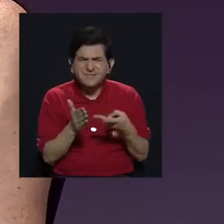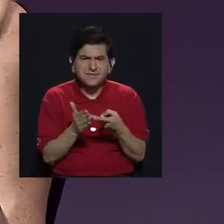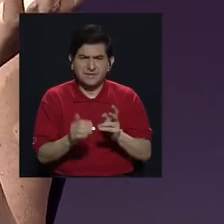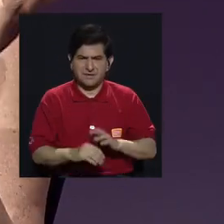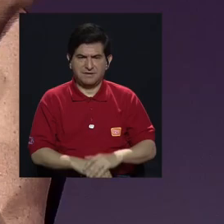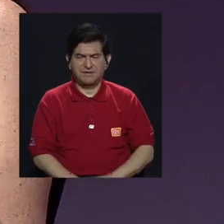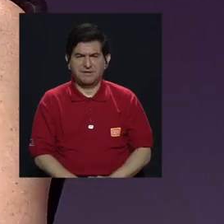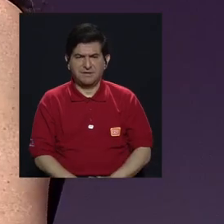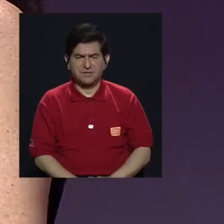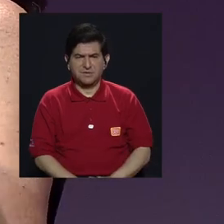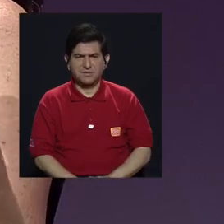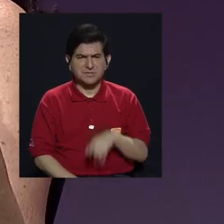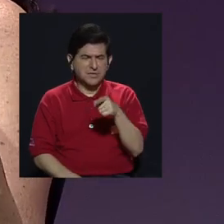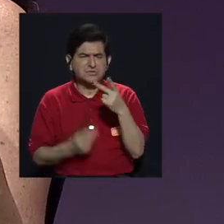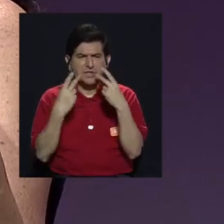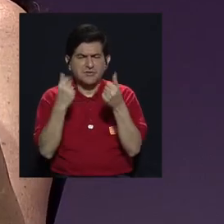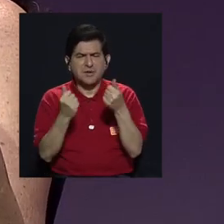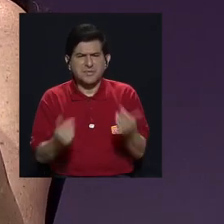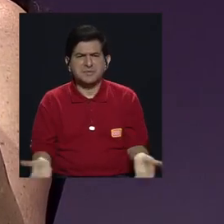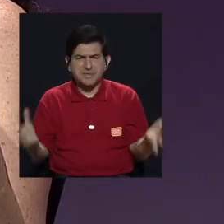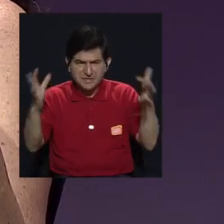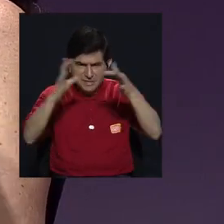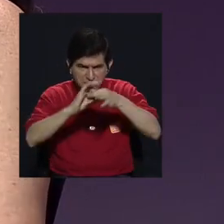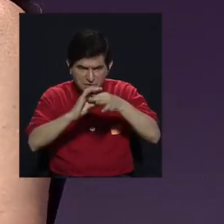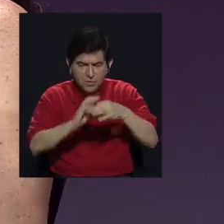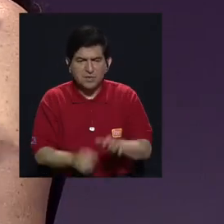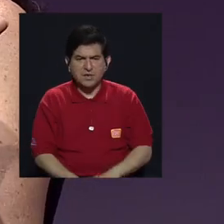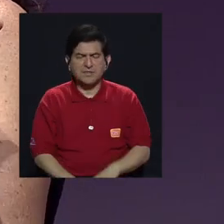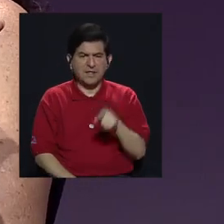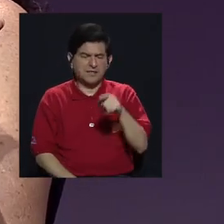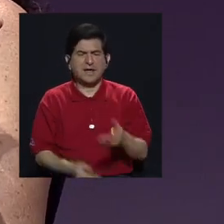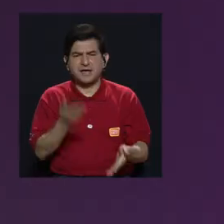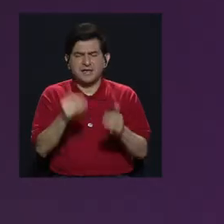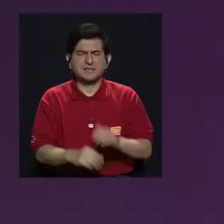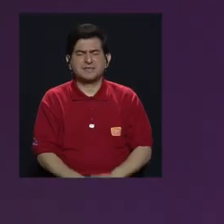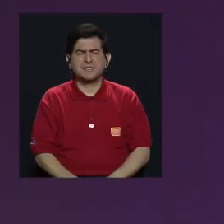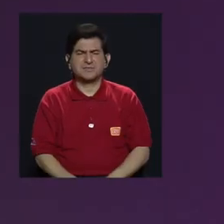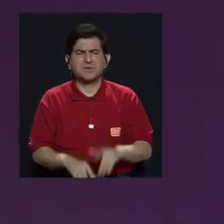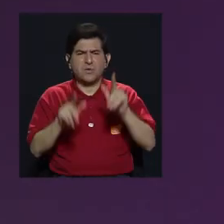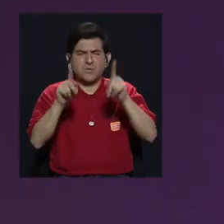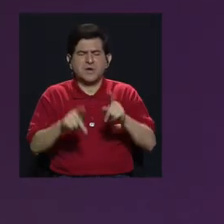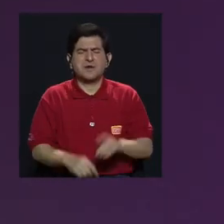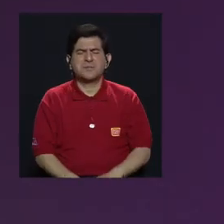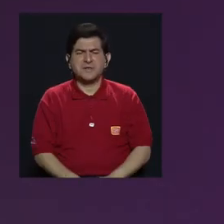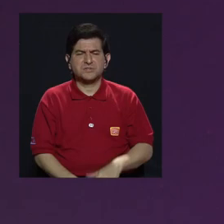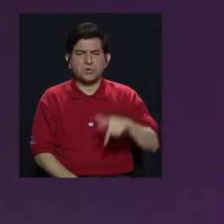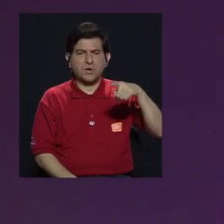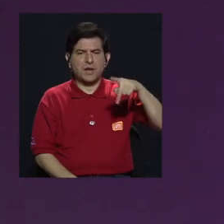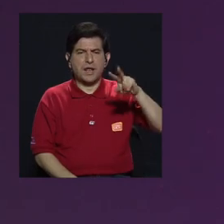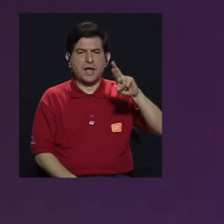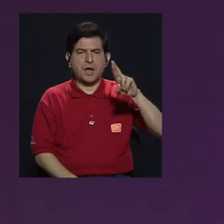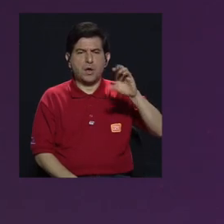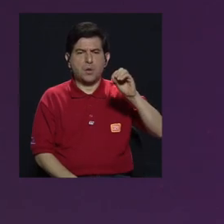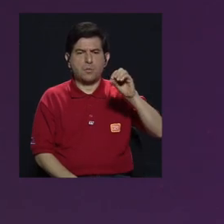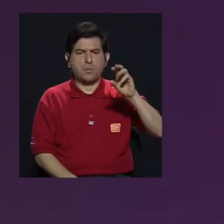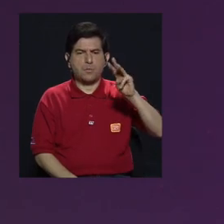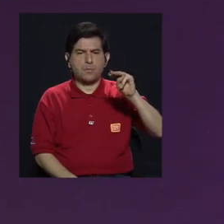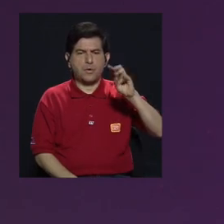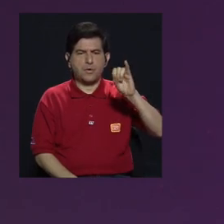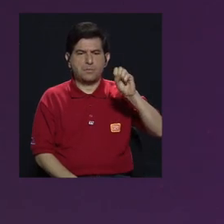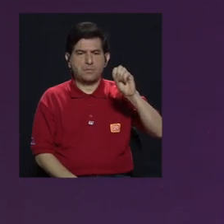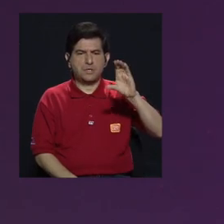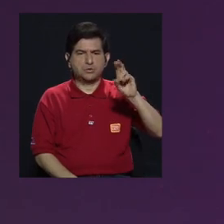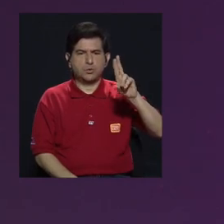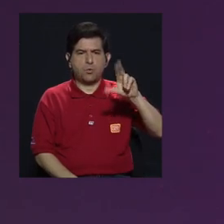Y entonces te vinculan inmediatamente con la promiscuidad. ¿Y en qué momento se dio cuenta usted, Cintia, cómo